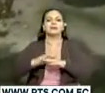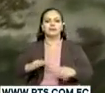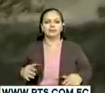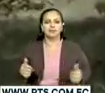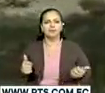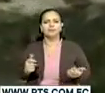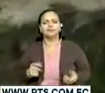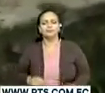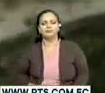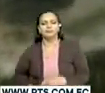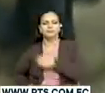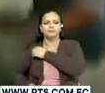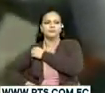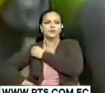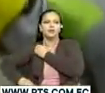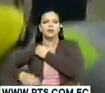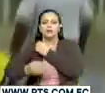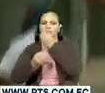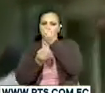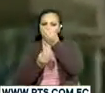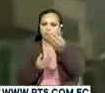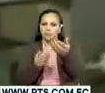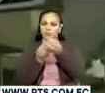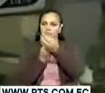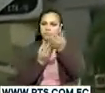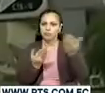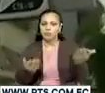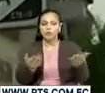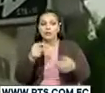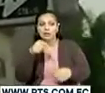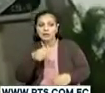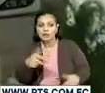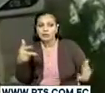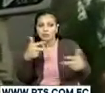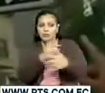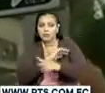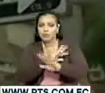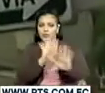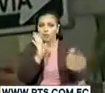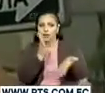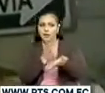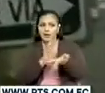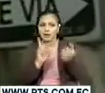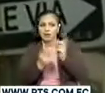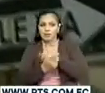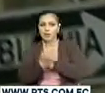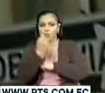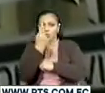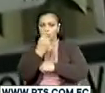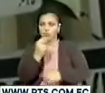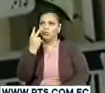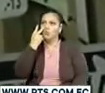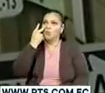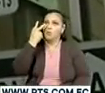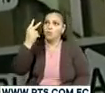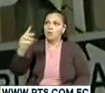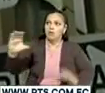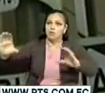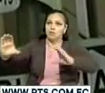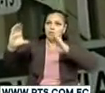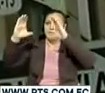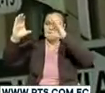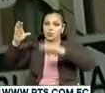generando. Por acá, miren ustedes, el primer letrero que se está instalando, el que dice no entre. El